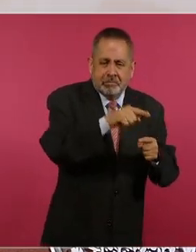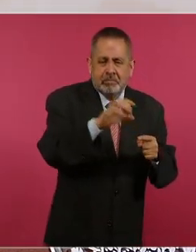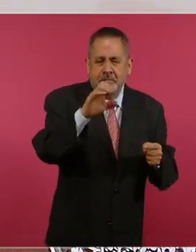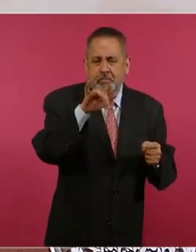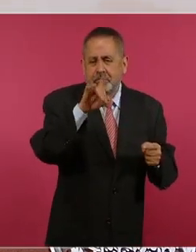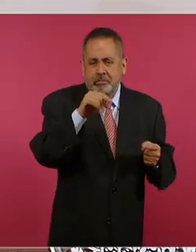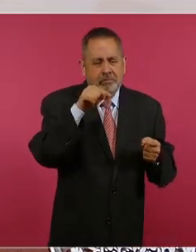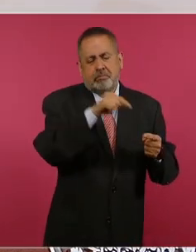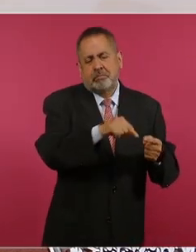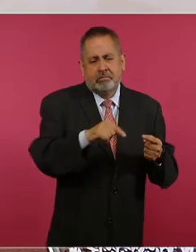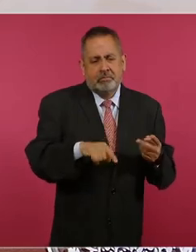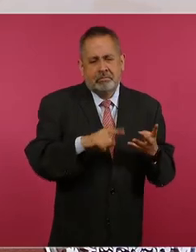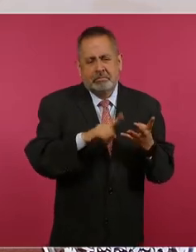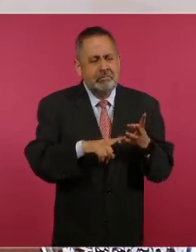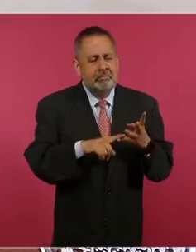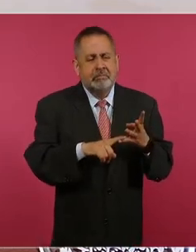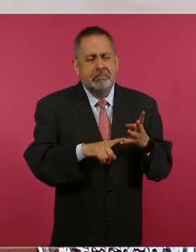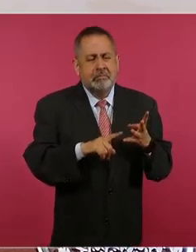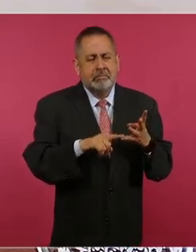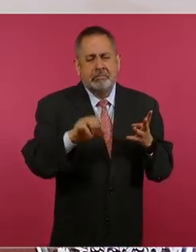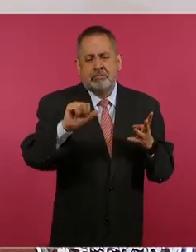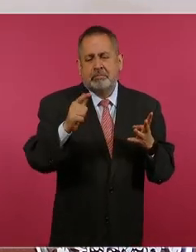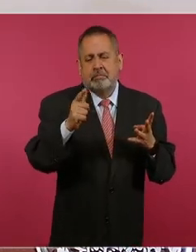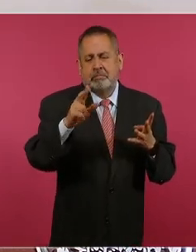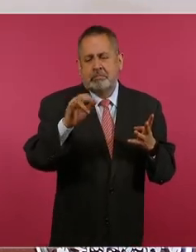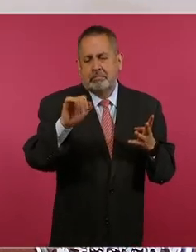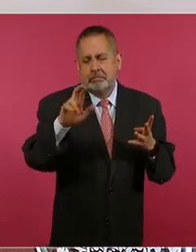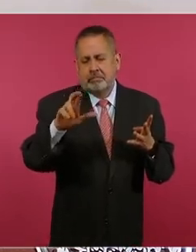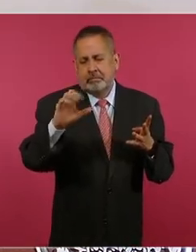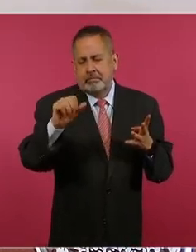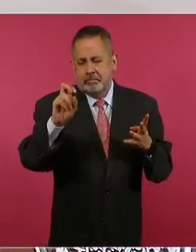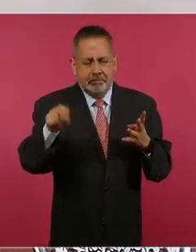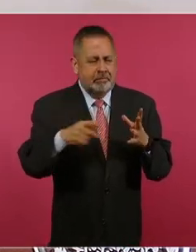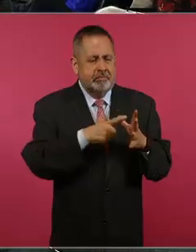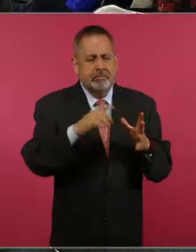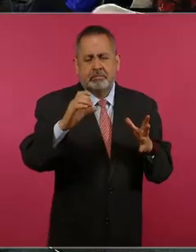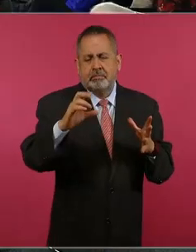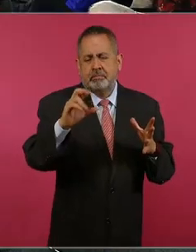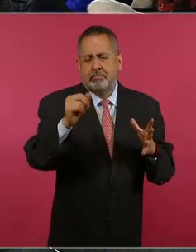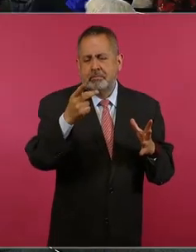González y ahí está Aguilar Camín y está Krause